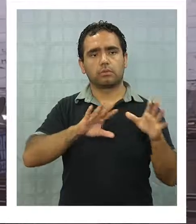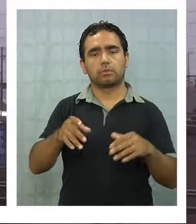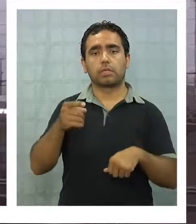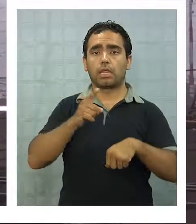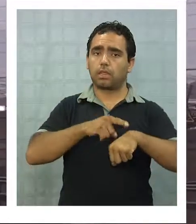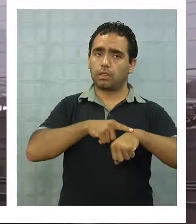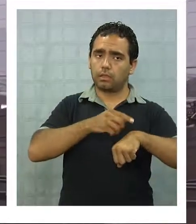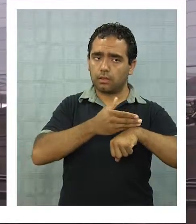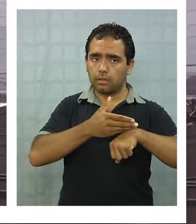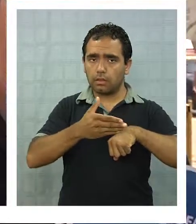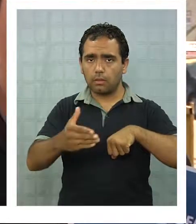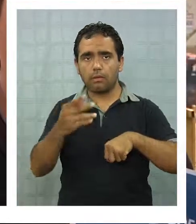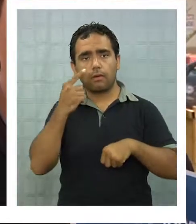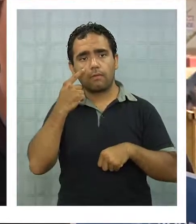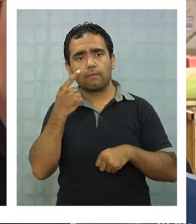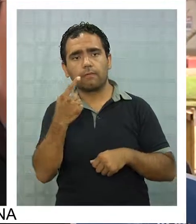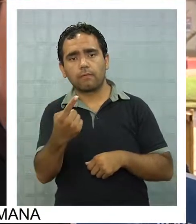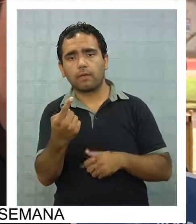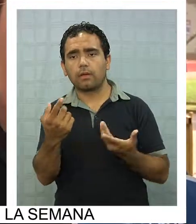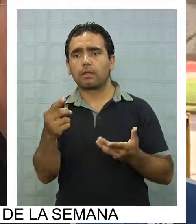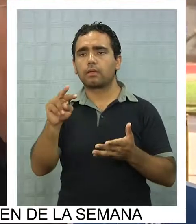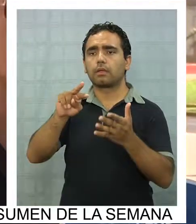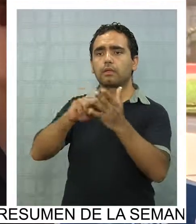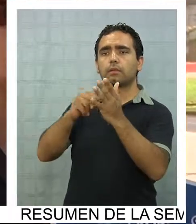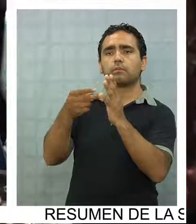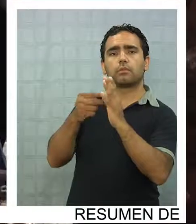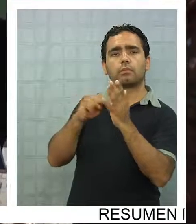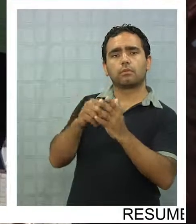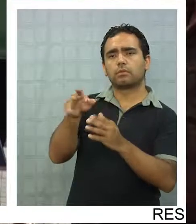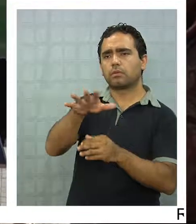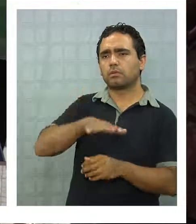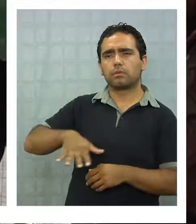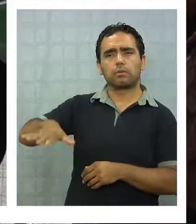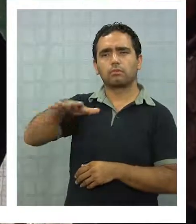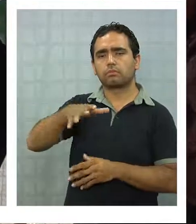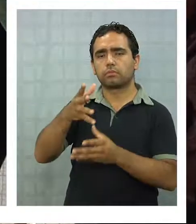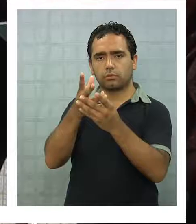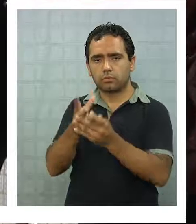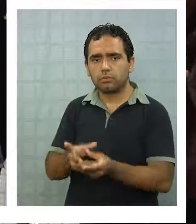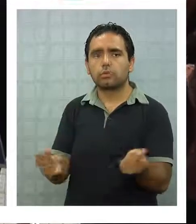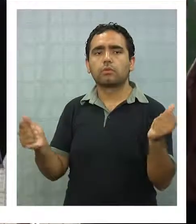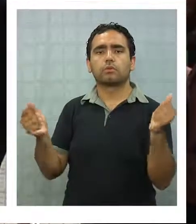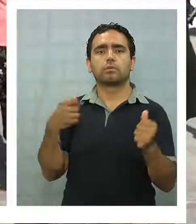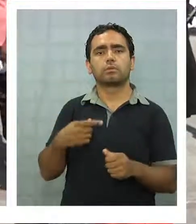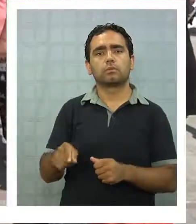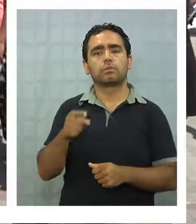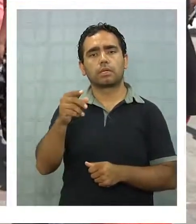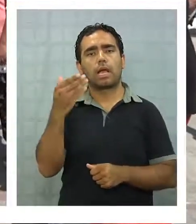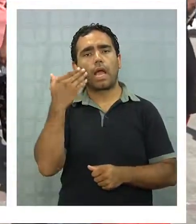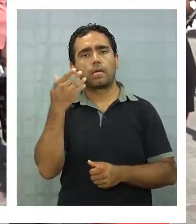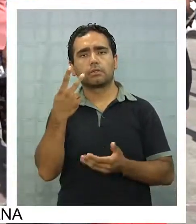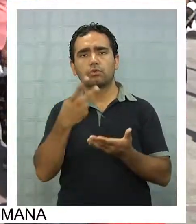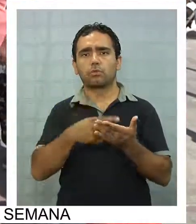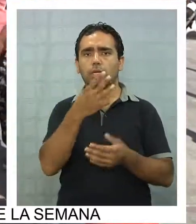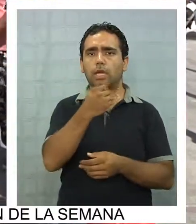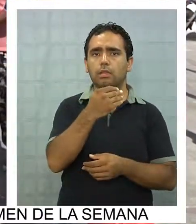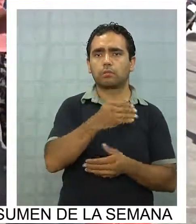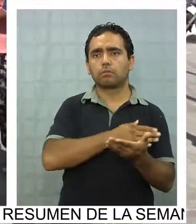aún queda mucho tiempo para poder ver erradicados estos barrios de emergencia en la región, a casi dos años de ocurridos los terremotos de abril del 2014.